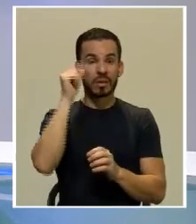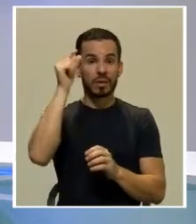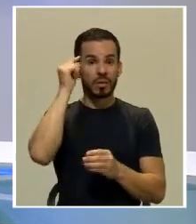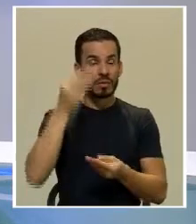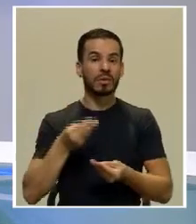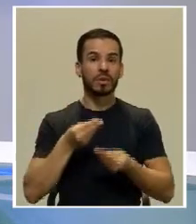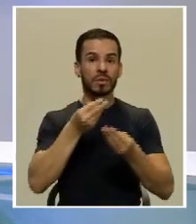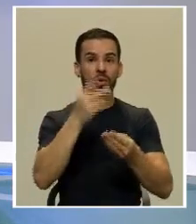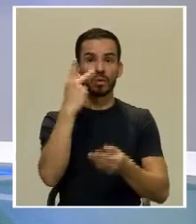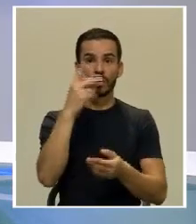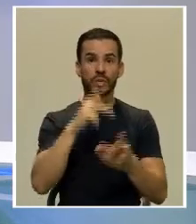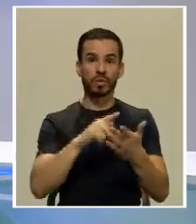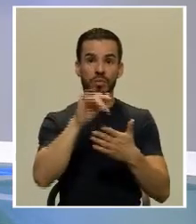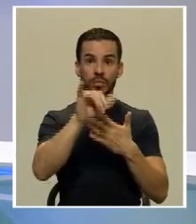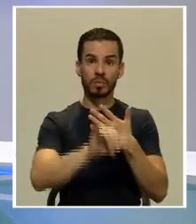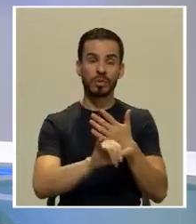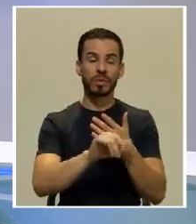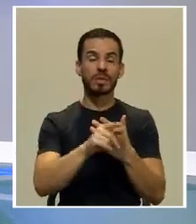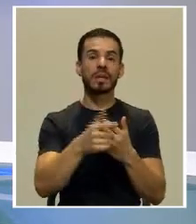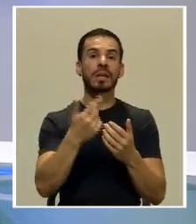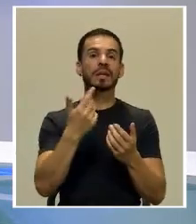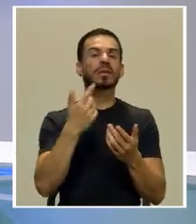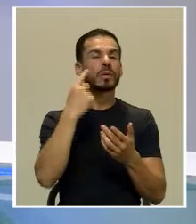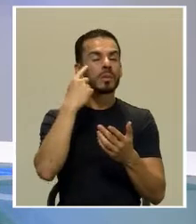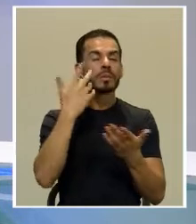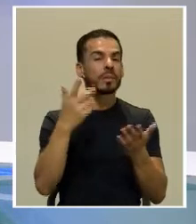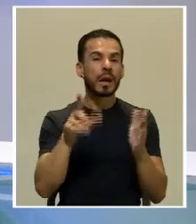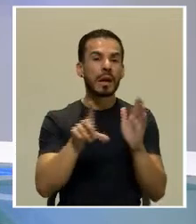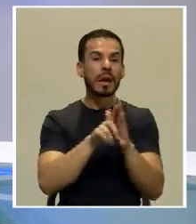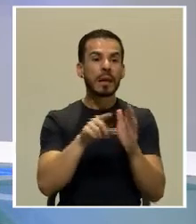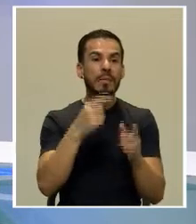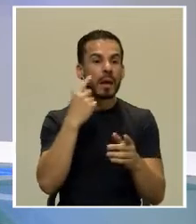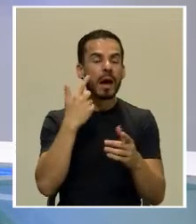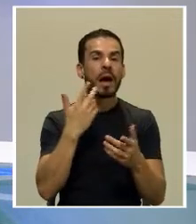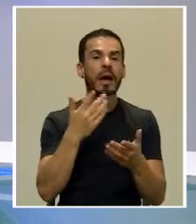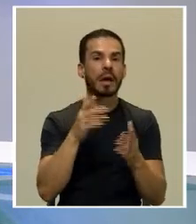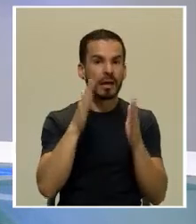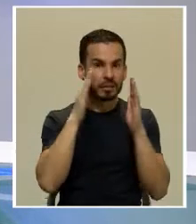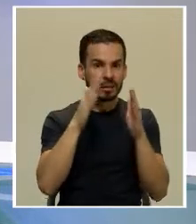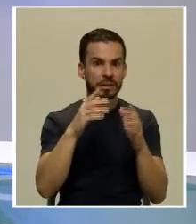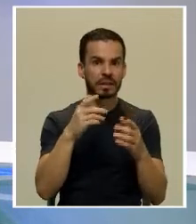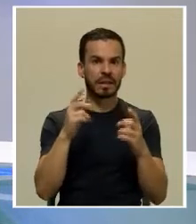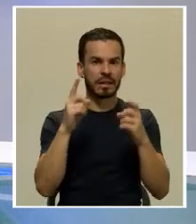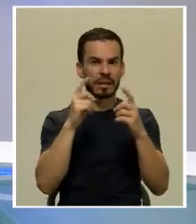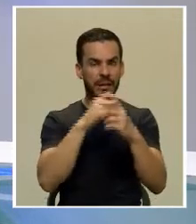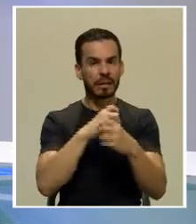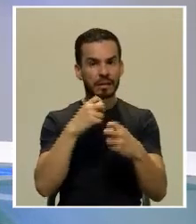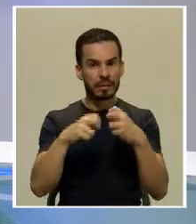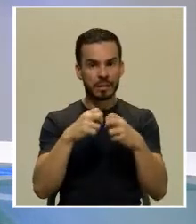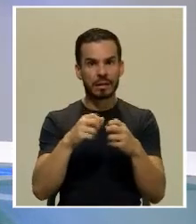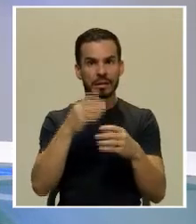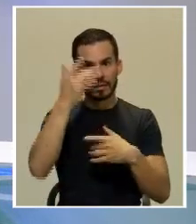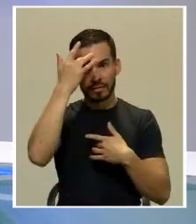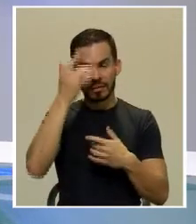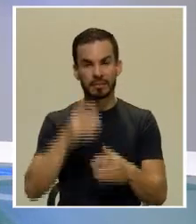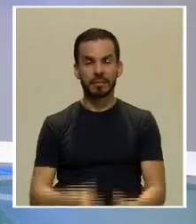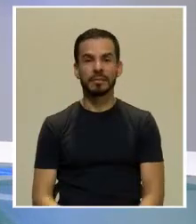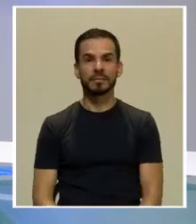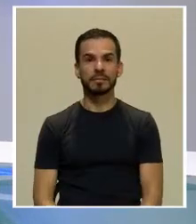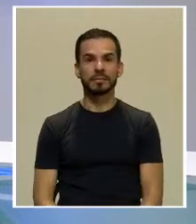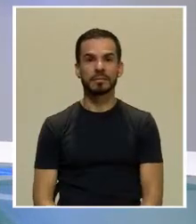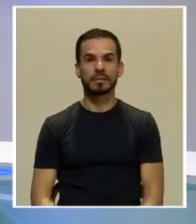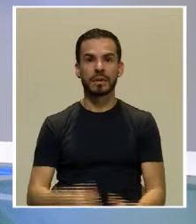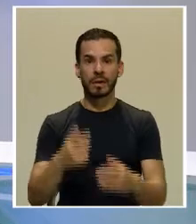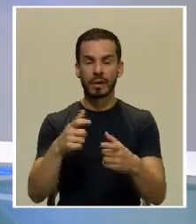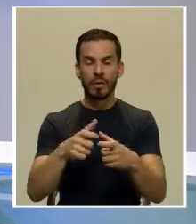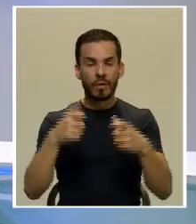Ejecutivo entregó dos proyectos de ley que son claves para atender la crisis. Un presupuesto extraordinario con